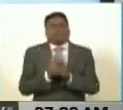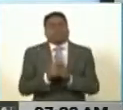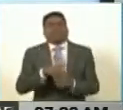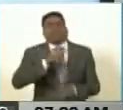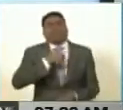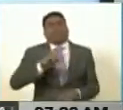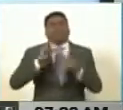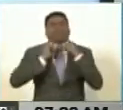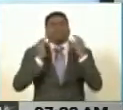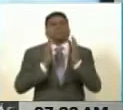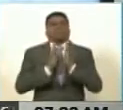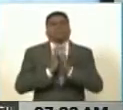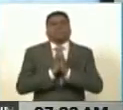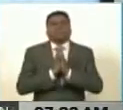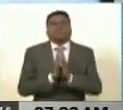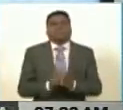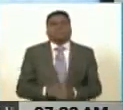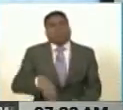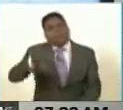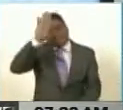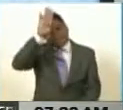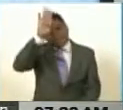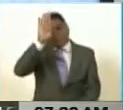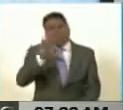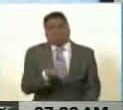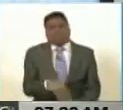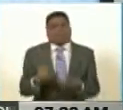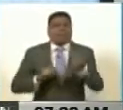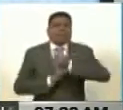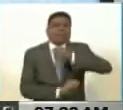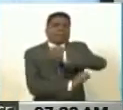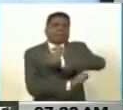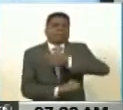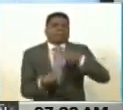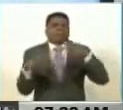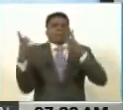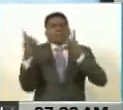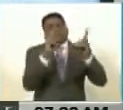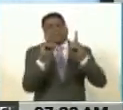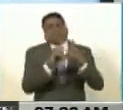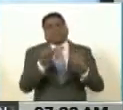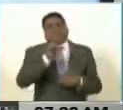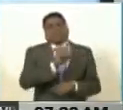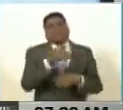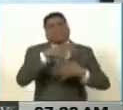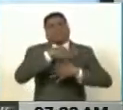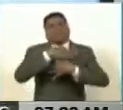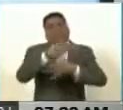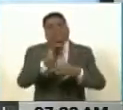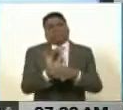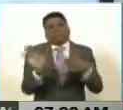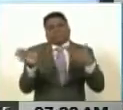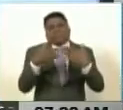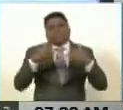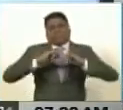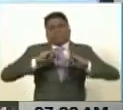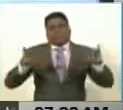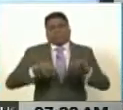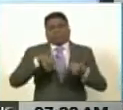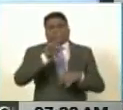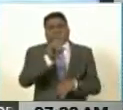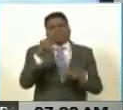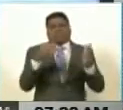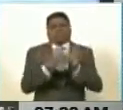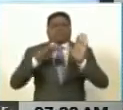que fue el enviado especial del Papa Francisco para apoyar el diálogo, una de las instancias más interesantes que cerró el año